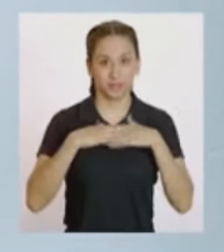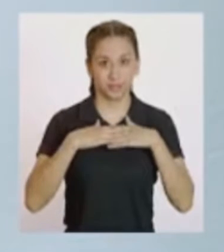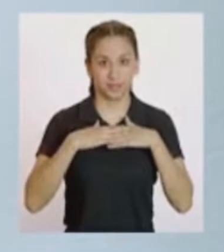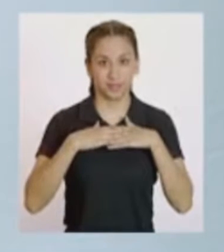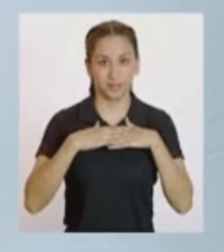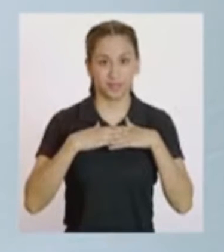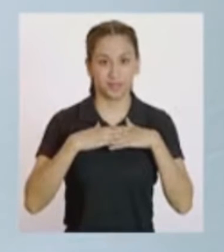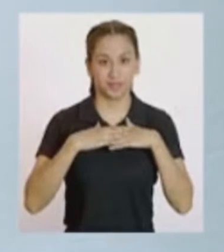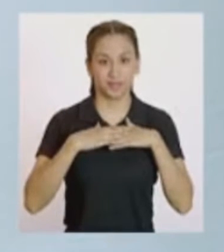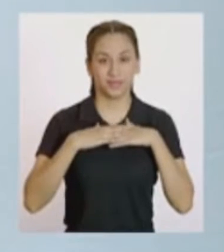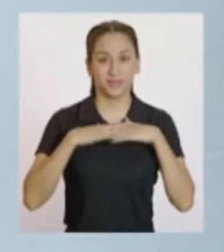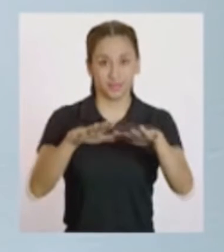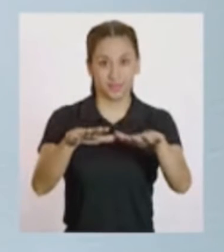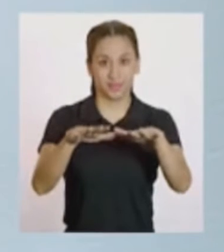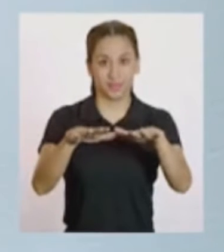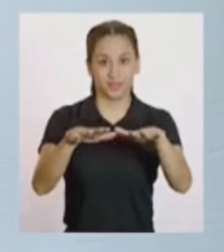Centro,